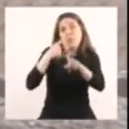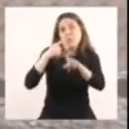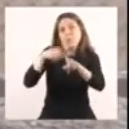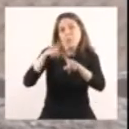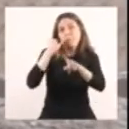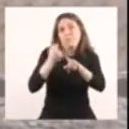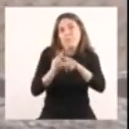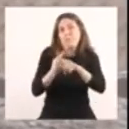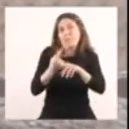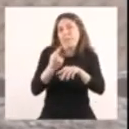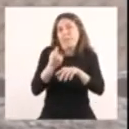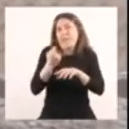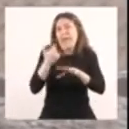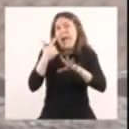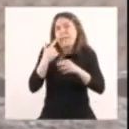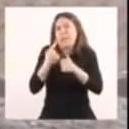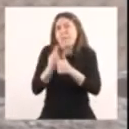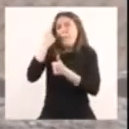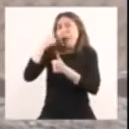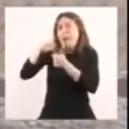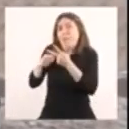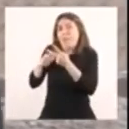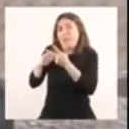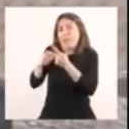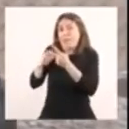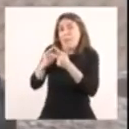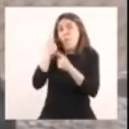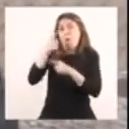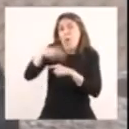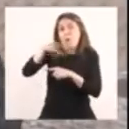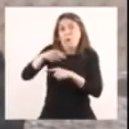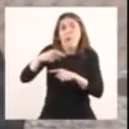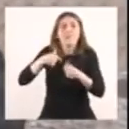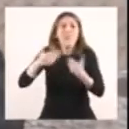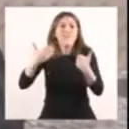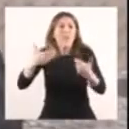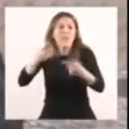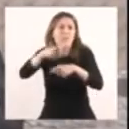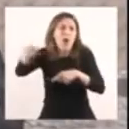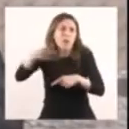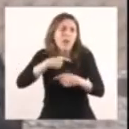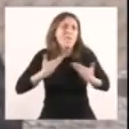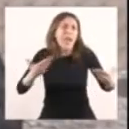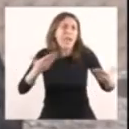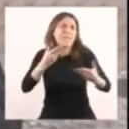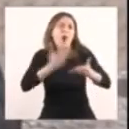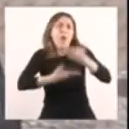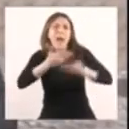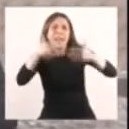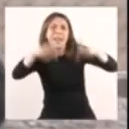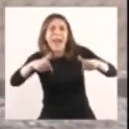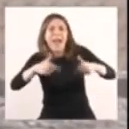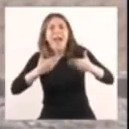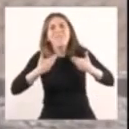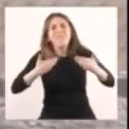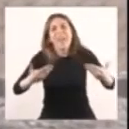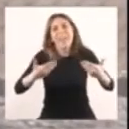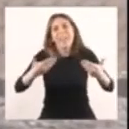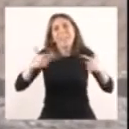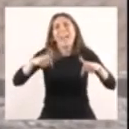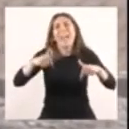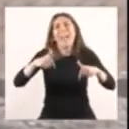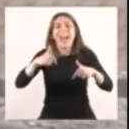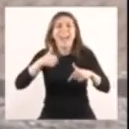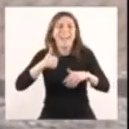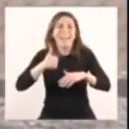en todo esto, los felicito, felices de estar compartiendo este tiempo con ustedes, felices de estar en el